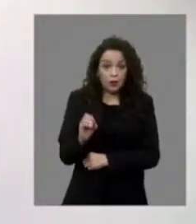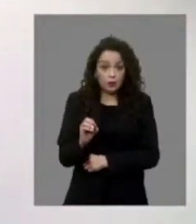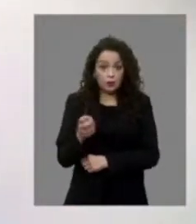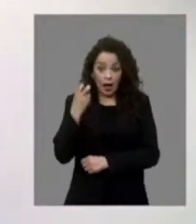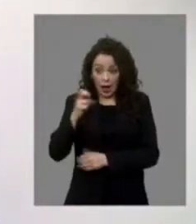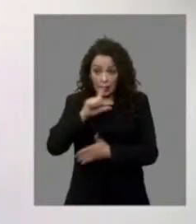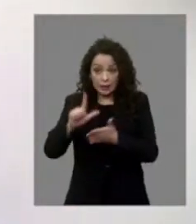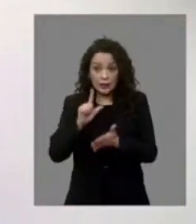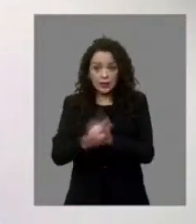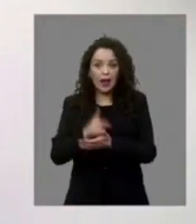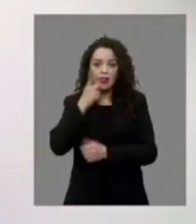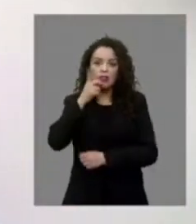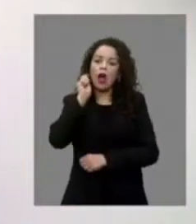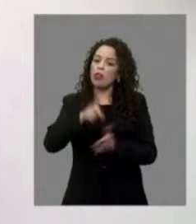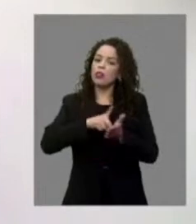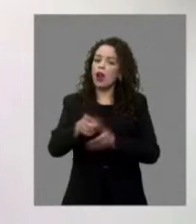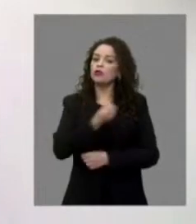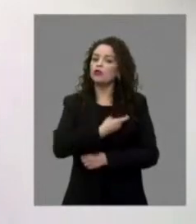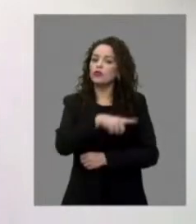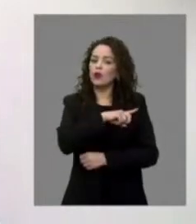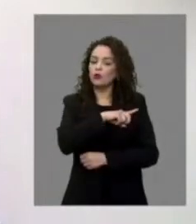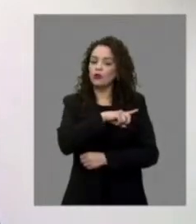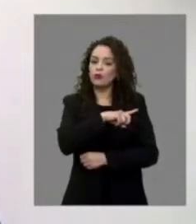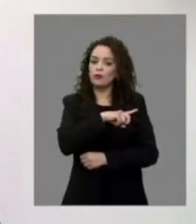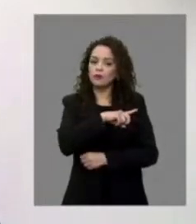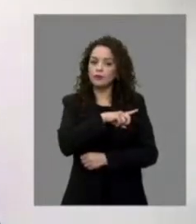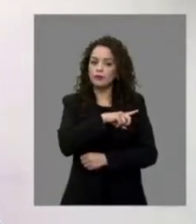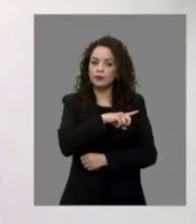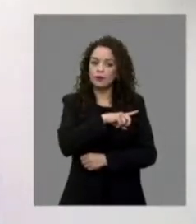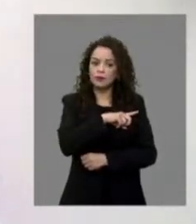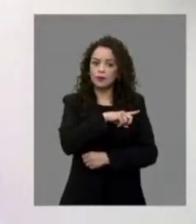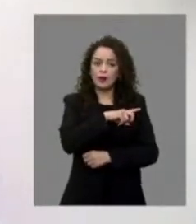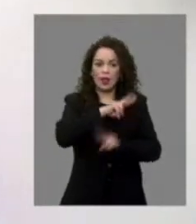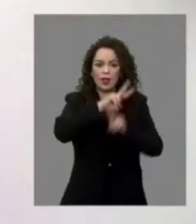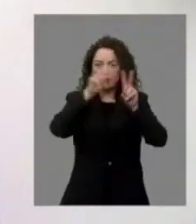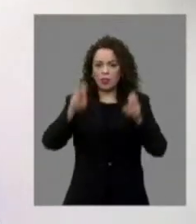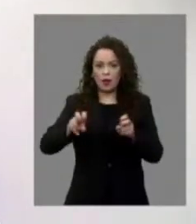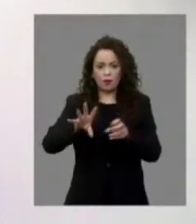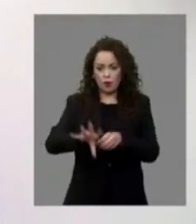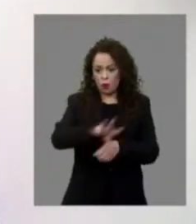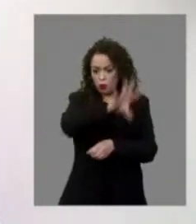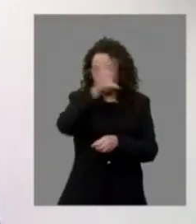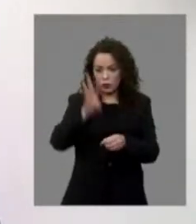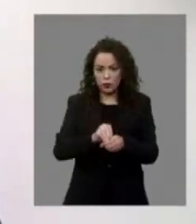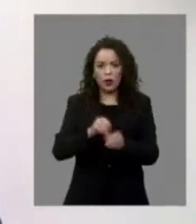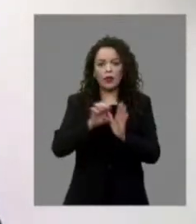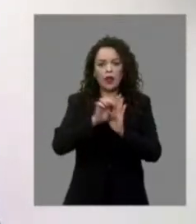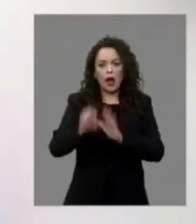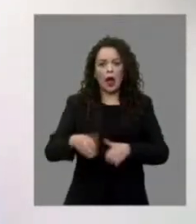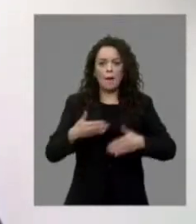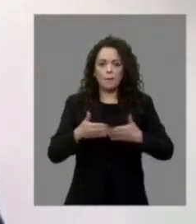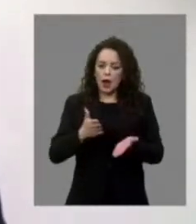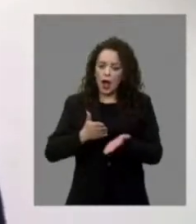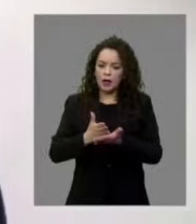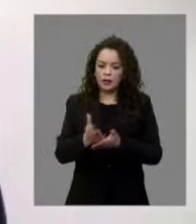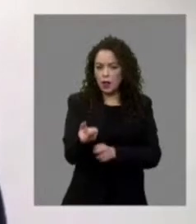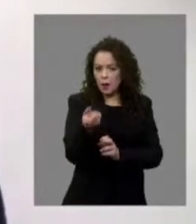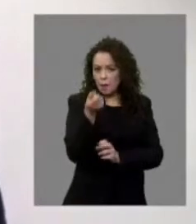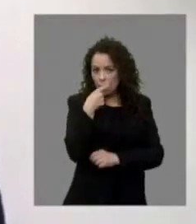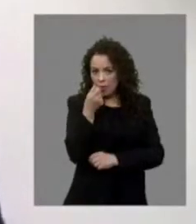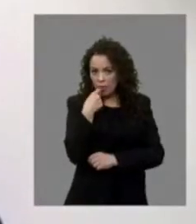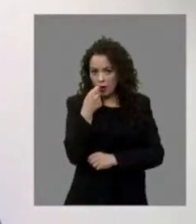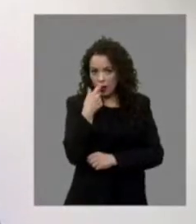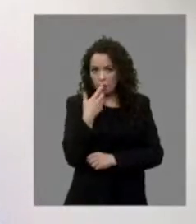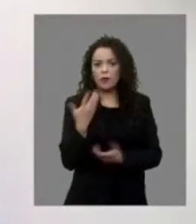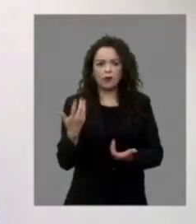amparo en derecho a la salud. Tienes desde todos estos temas de acceso a medicamentos, insisto, no por una simple